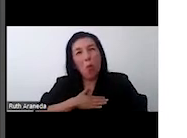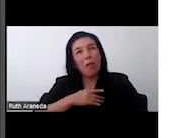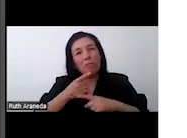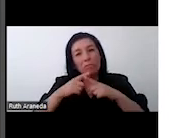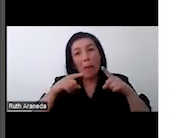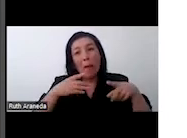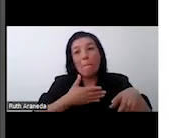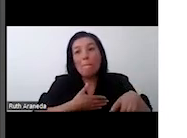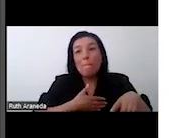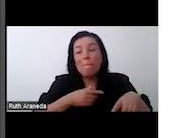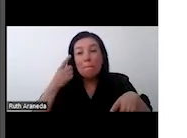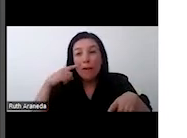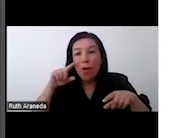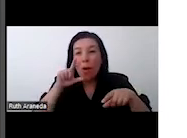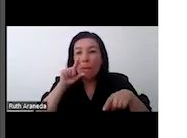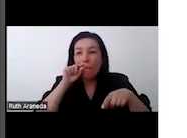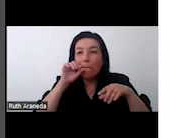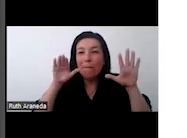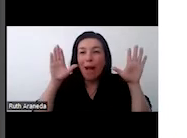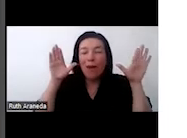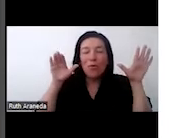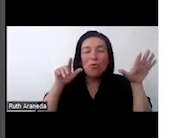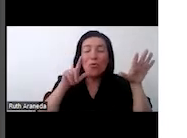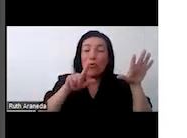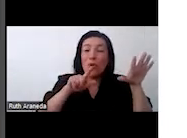el tema de los pájaros para mí era algo un poco